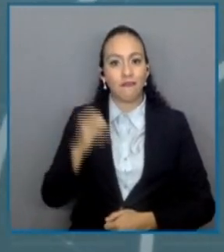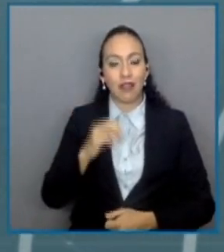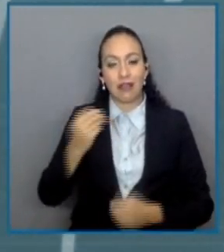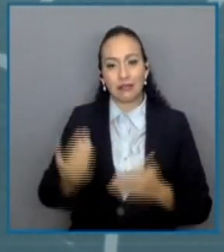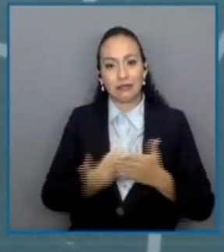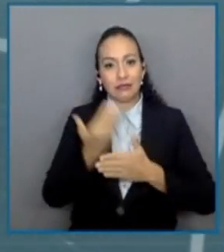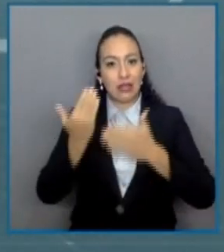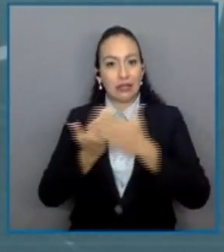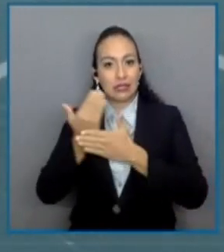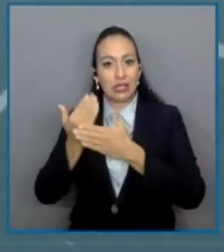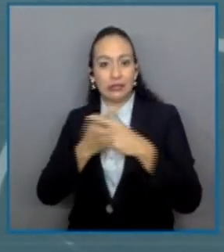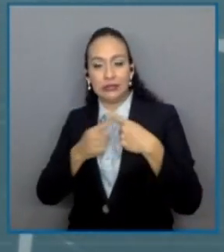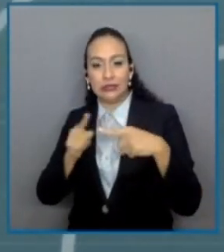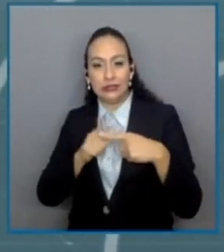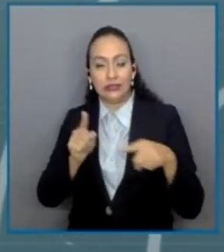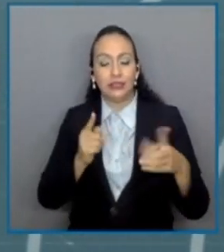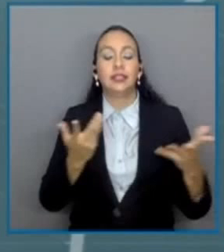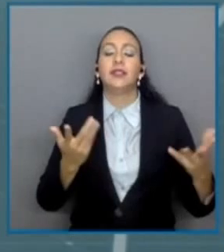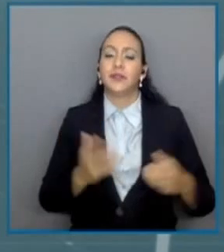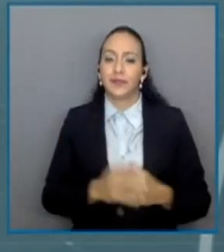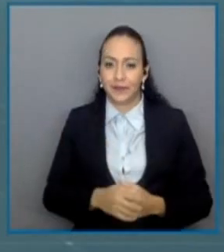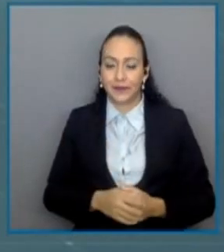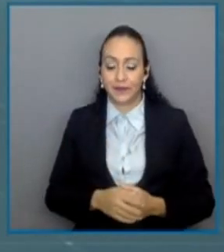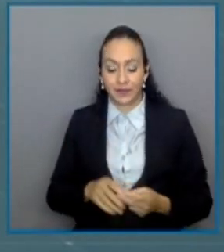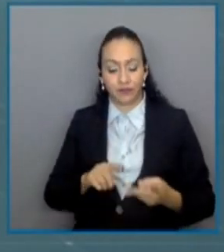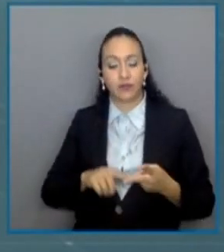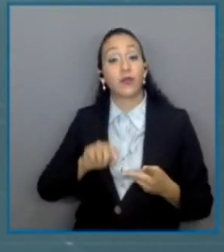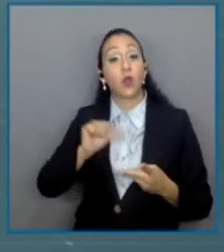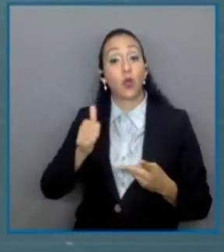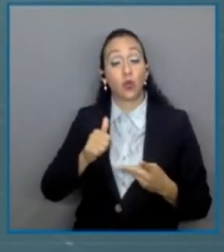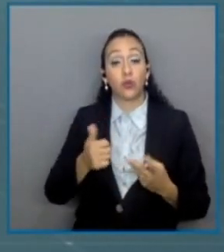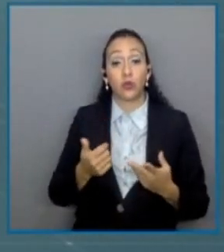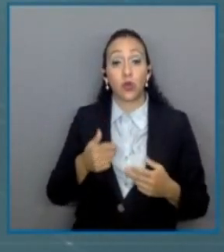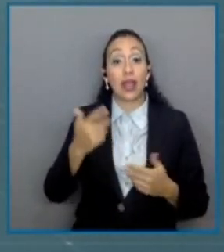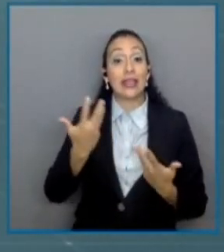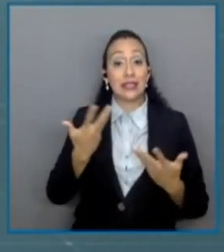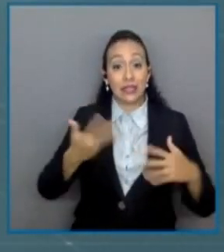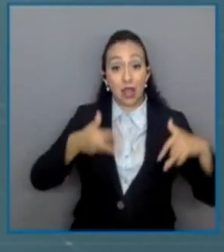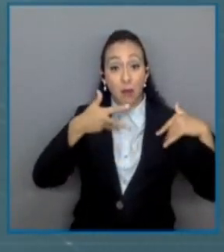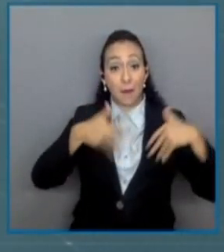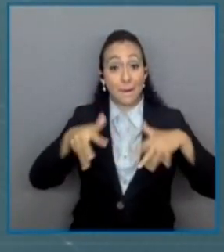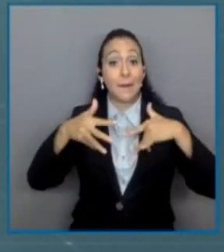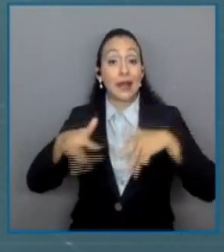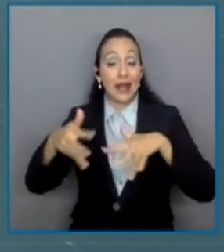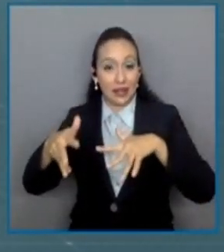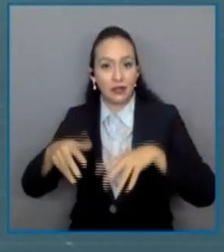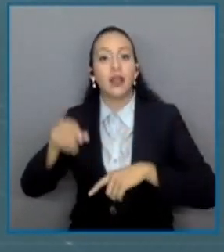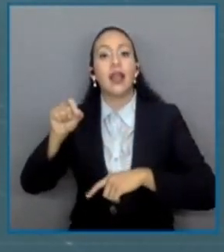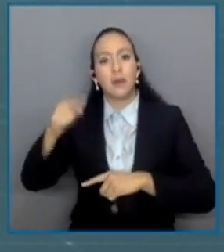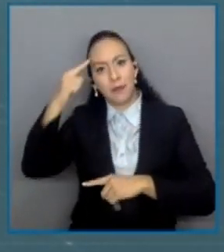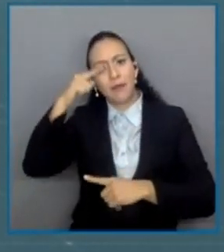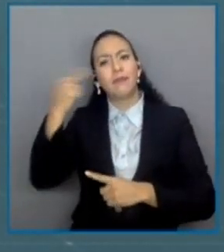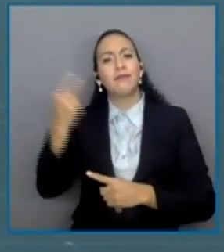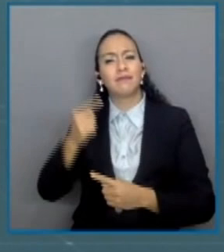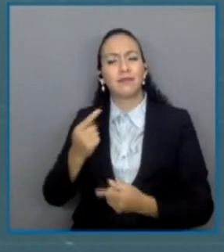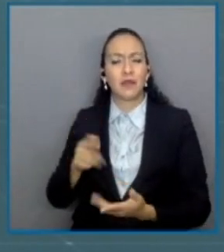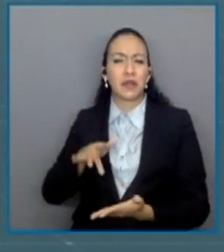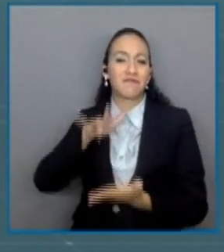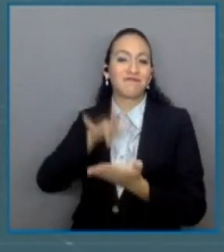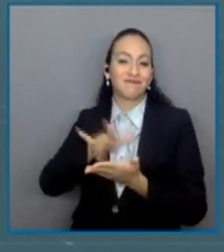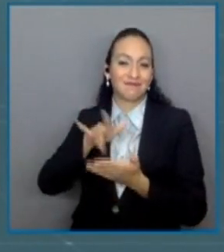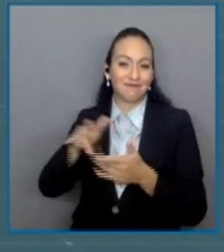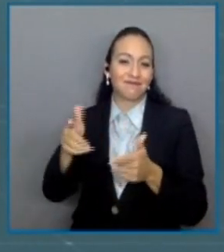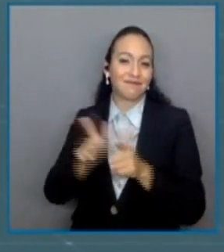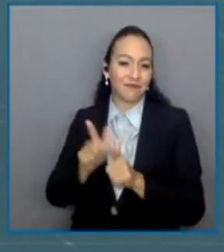denunciadas y en el mitin que se llevó a cabo al terminar la marcha denunciada. en las cuales en múltiples ocasiones